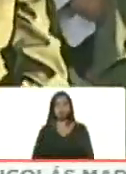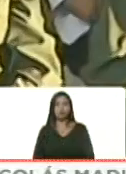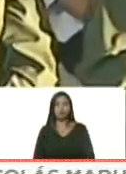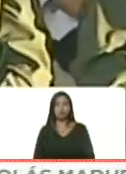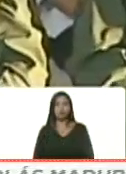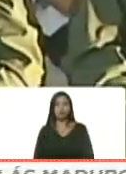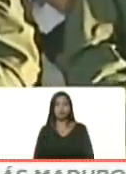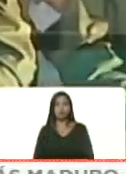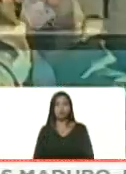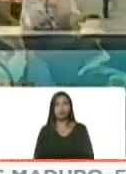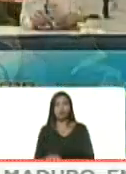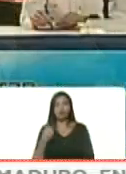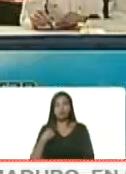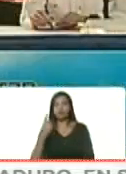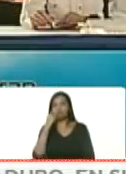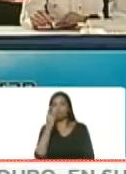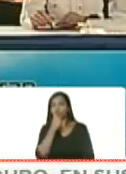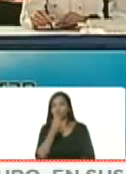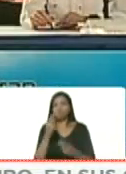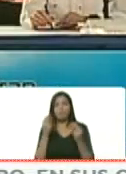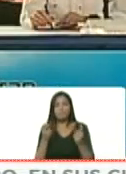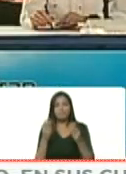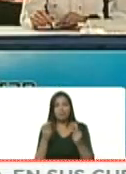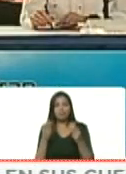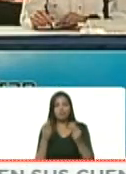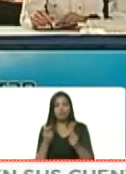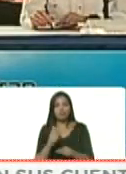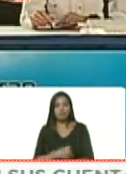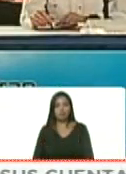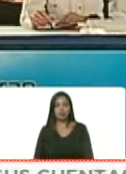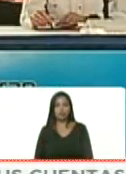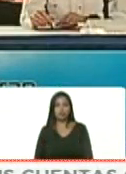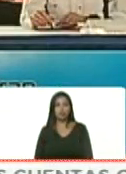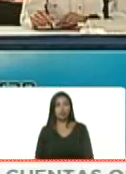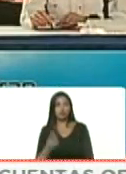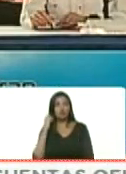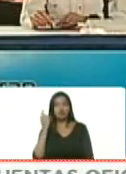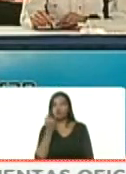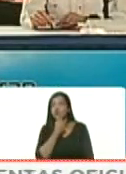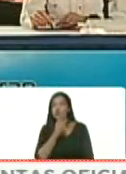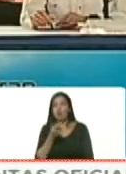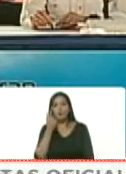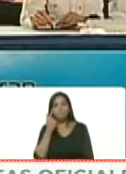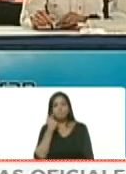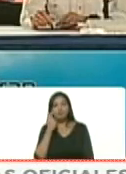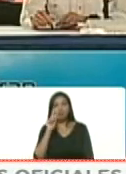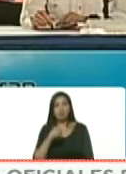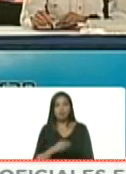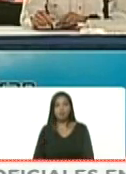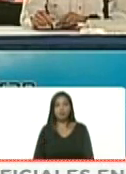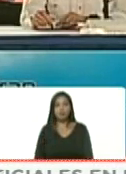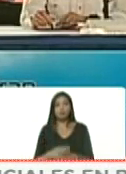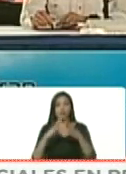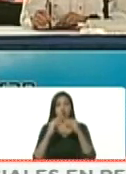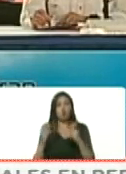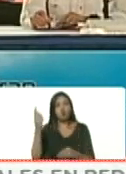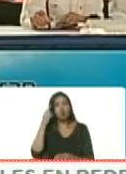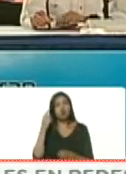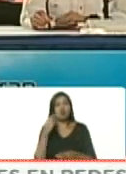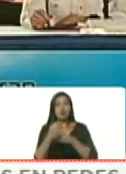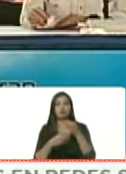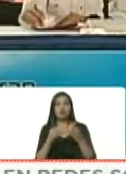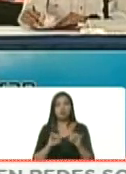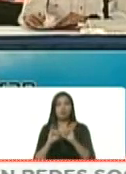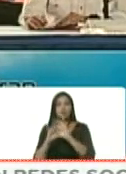y tener los ojos bien atentos, mira, los oídos bien atentos y todos los días hacer lo que estamos haciendo